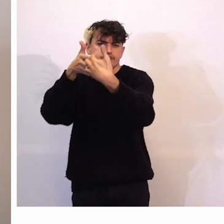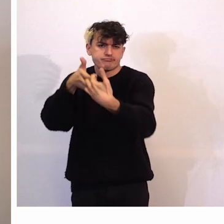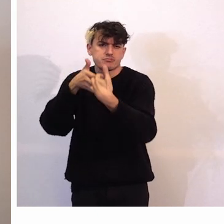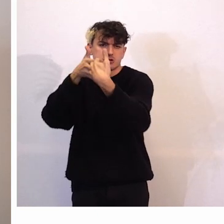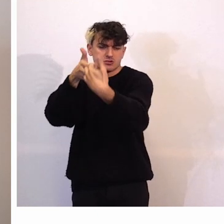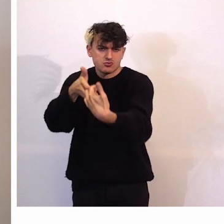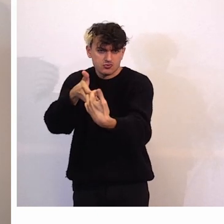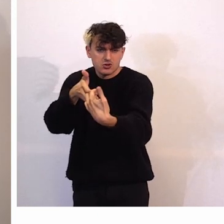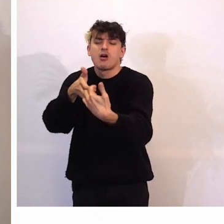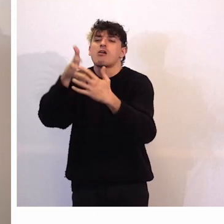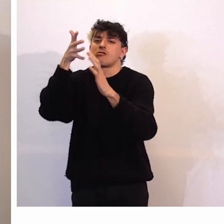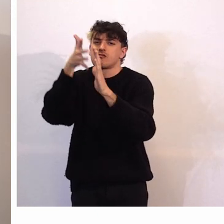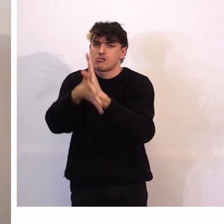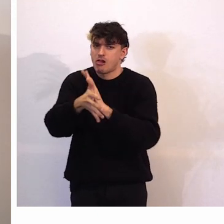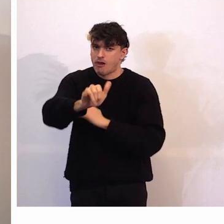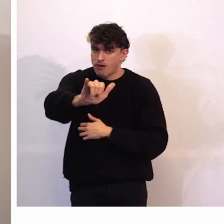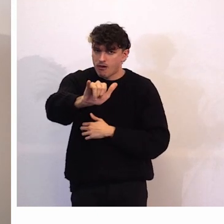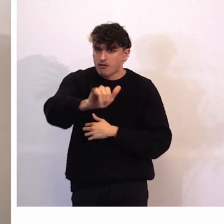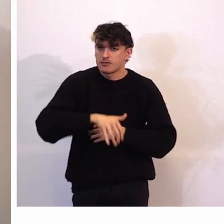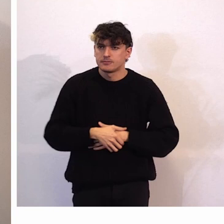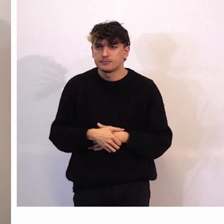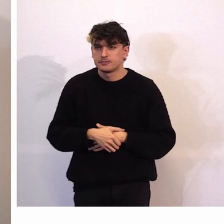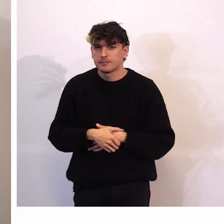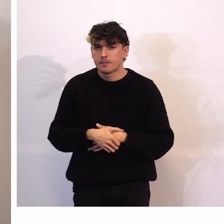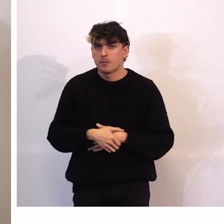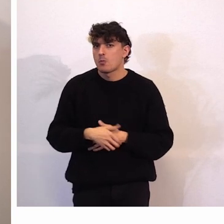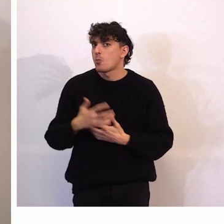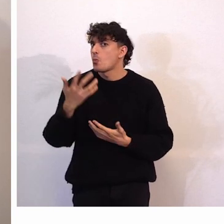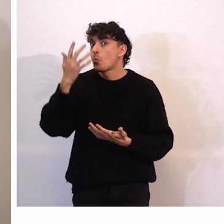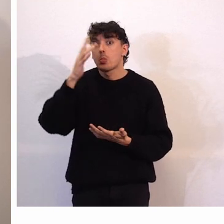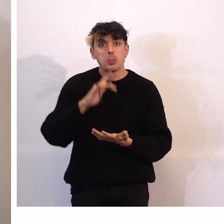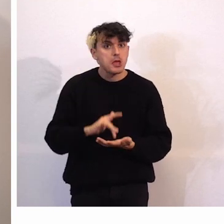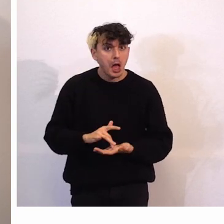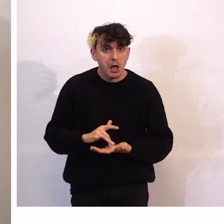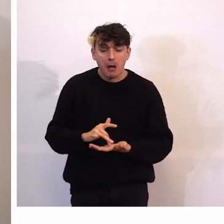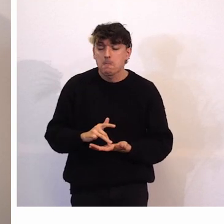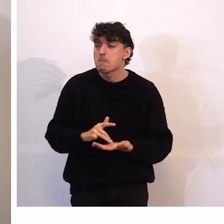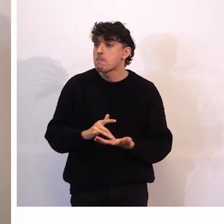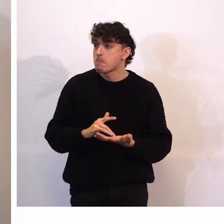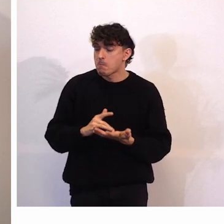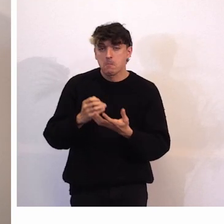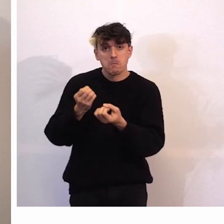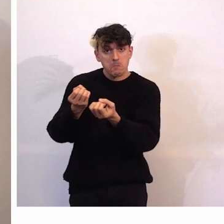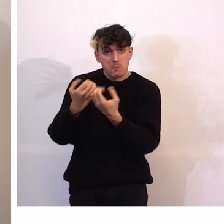más sentido. Un día me hablaron de los grupos de